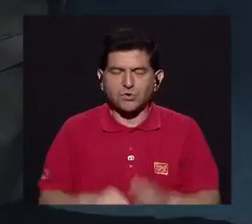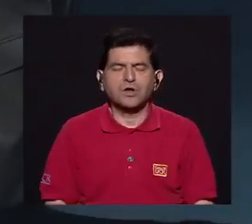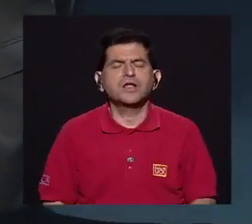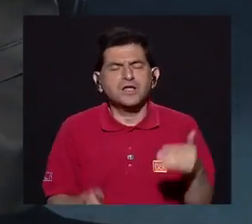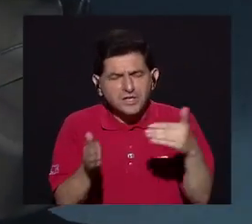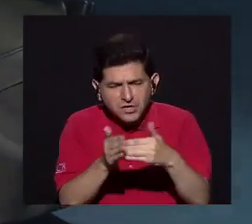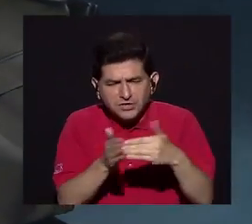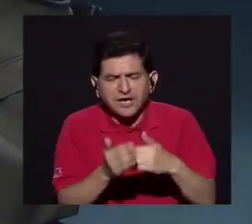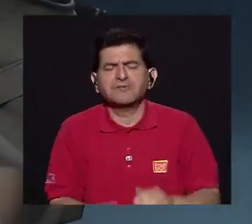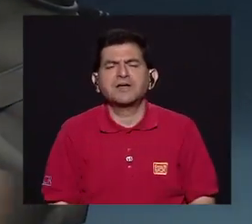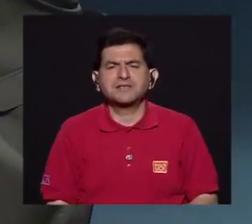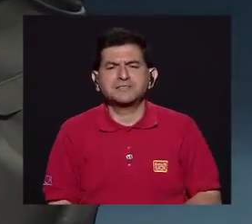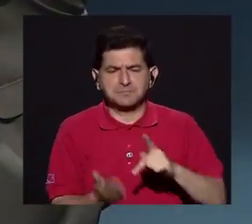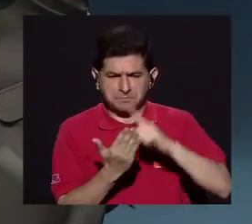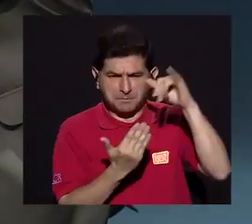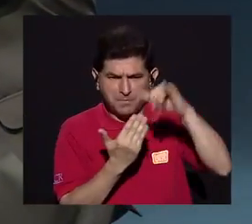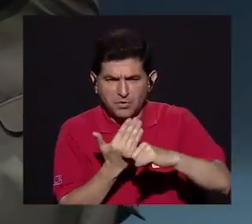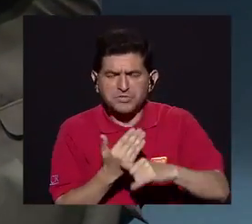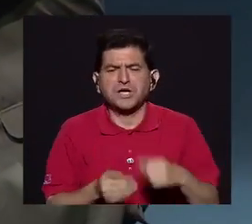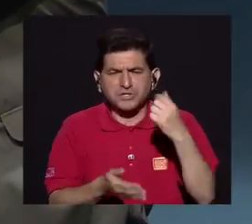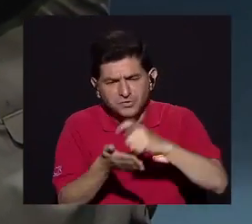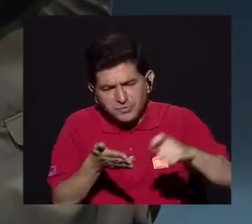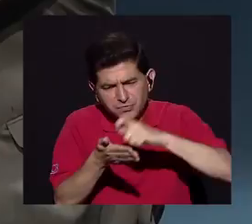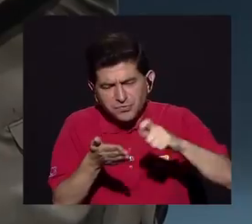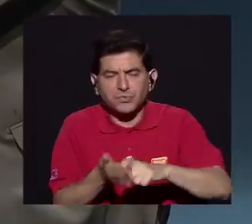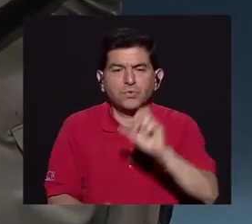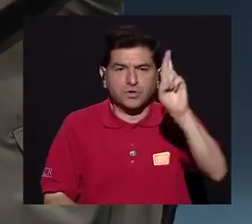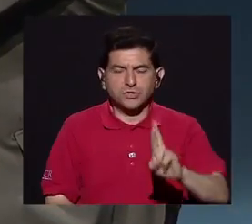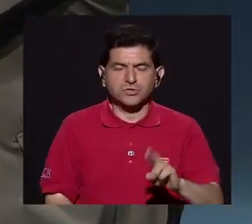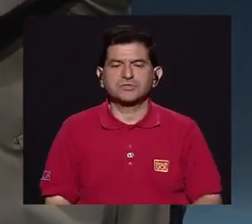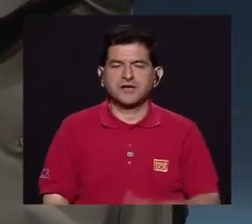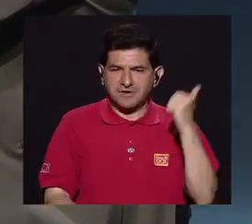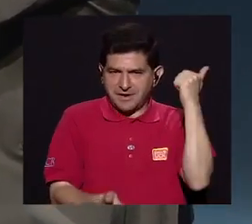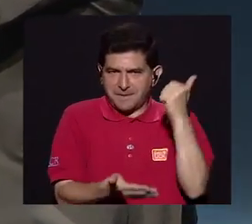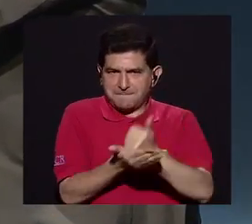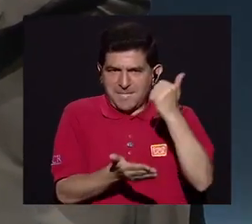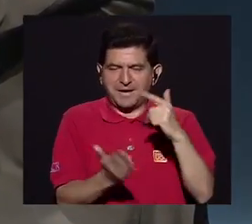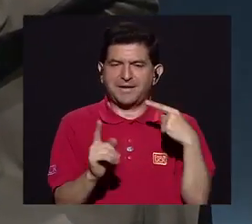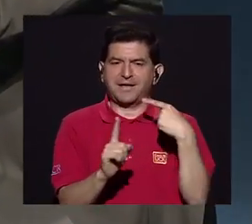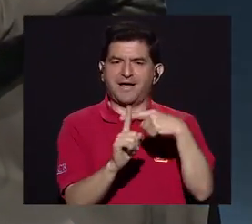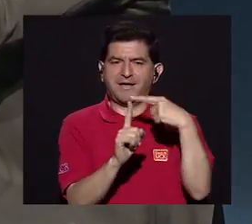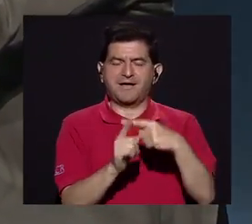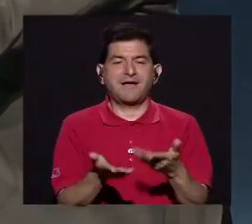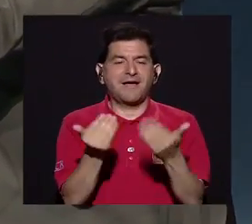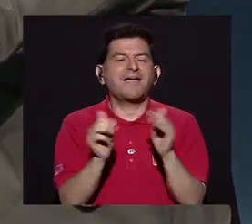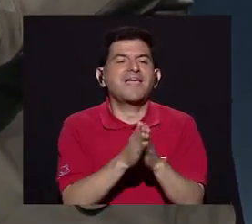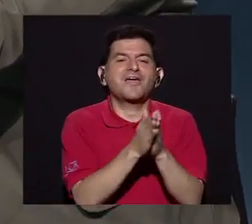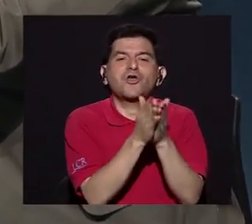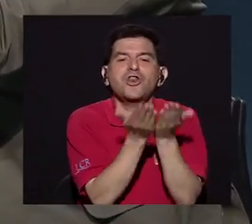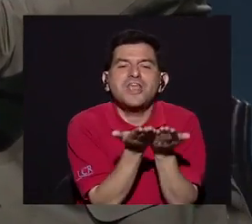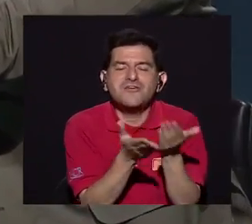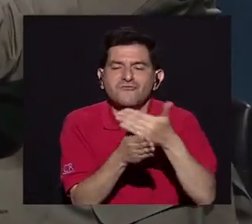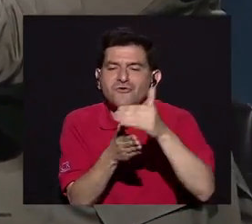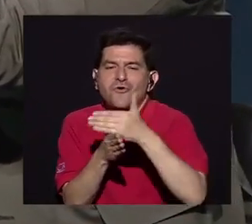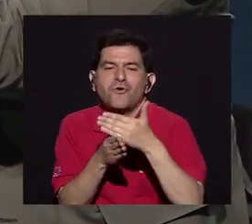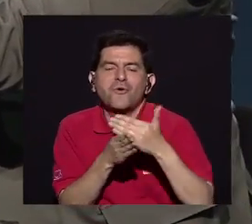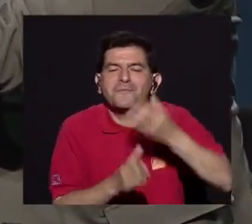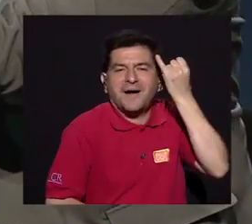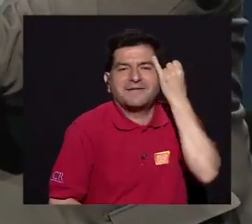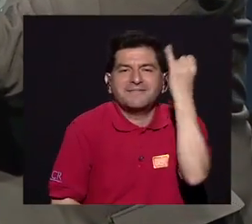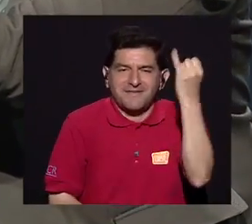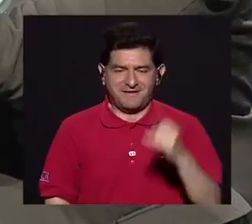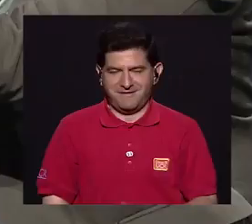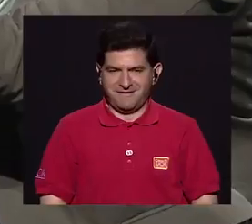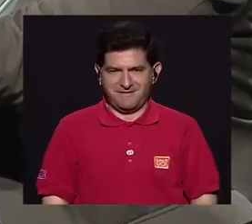dije, se lanza este producto. Entonces Costa Rica me ha marcado de manera positiva. Y ahí lo que hago es decir, quiero un libro, quiero compartir una